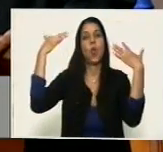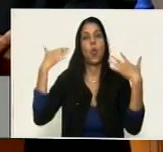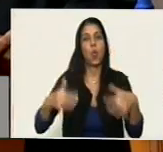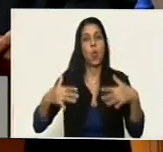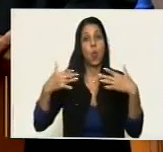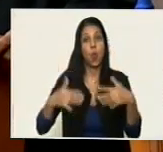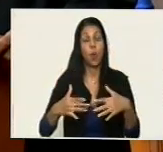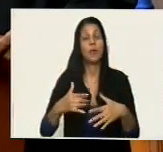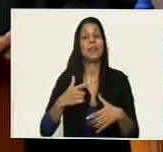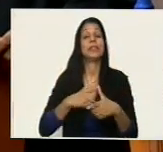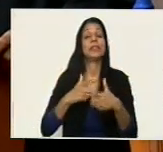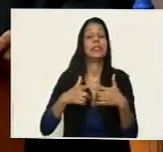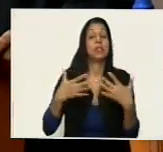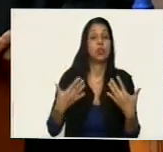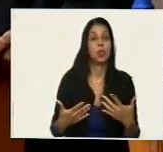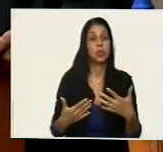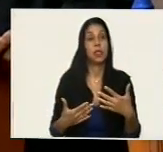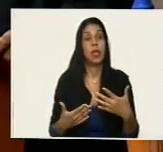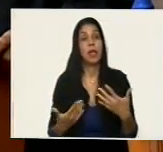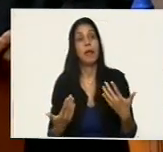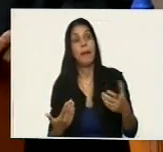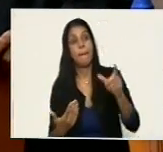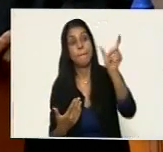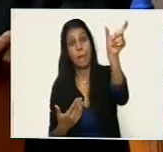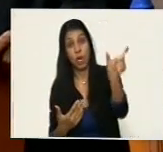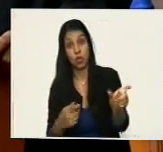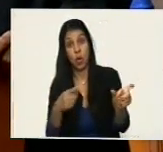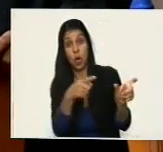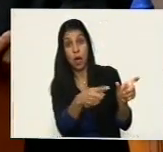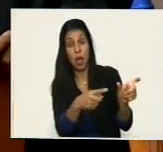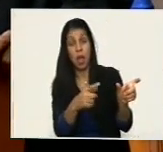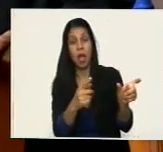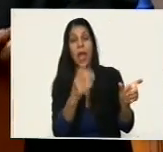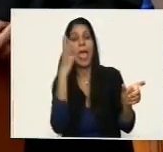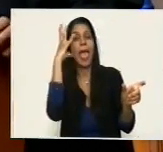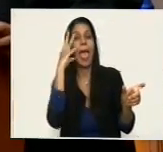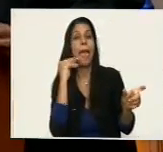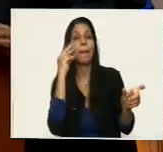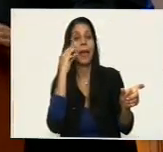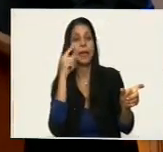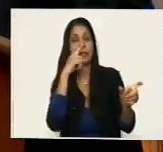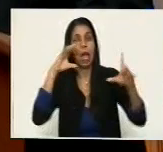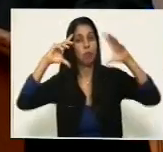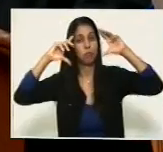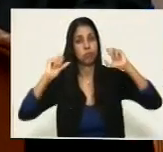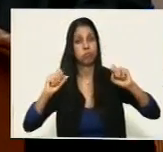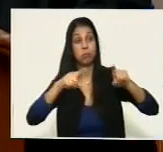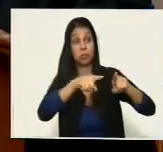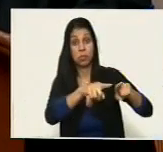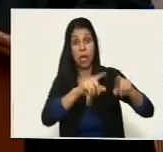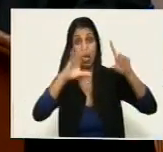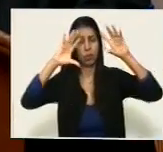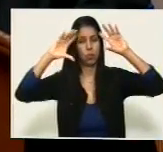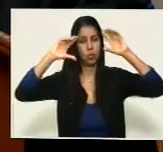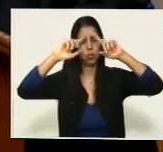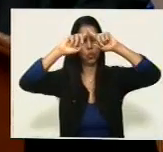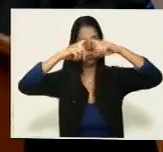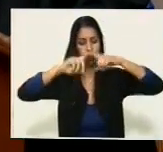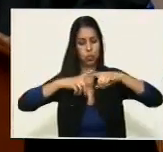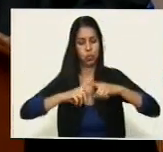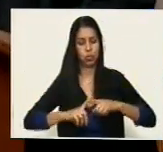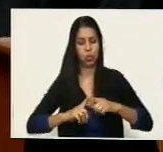que la experiencia de nuestro constituyente Jesús Faría, economista que cursó